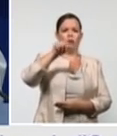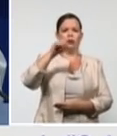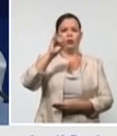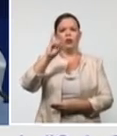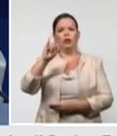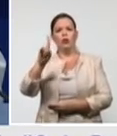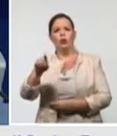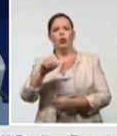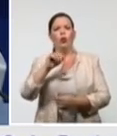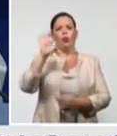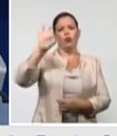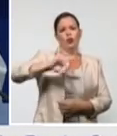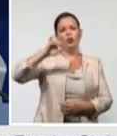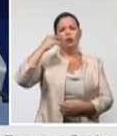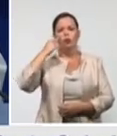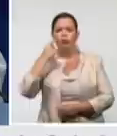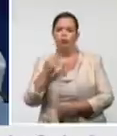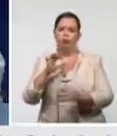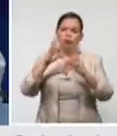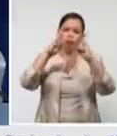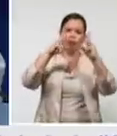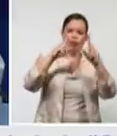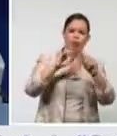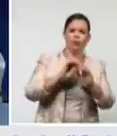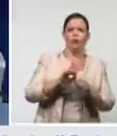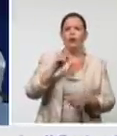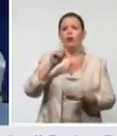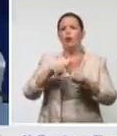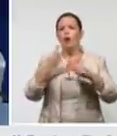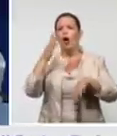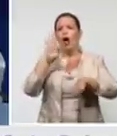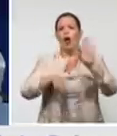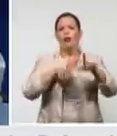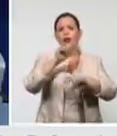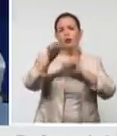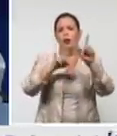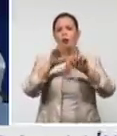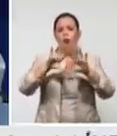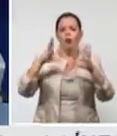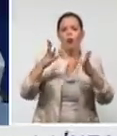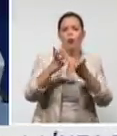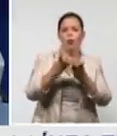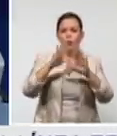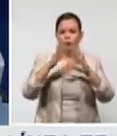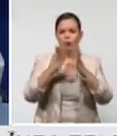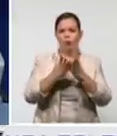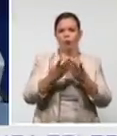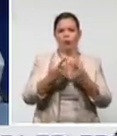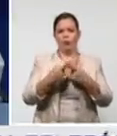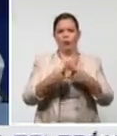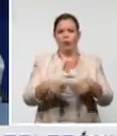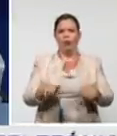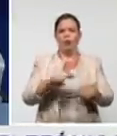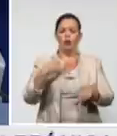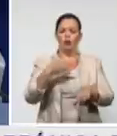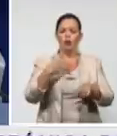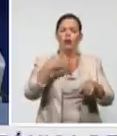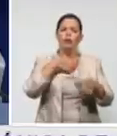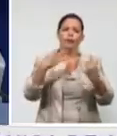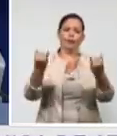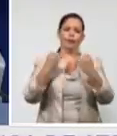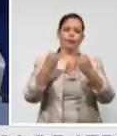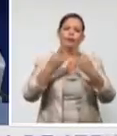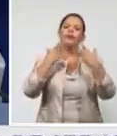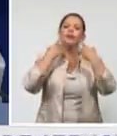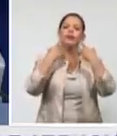que sigue me dice, bueno, ¿y qué lugar en el mundo? ¿Qué lugar? Pero recibimos una información muy valiosa